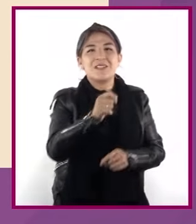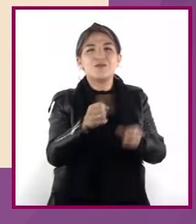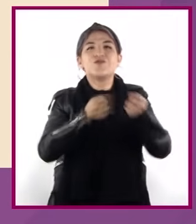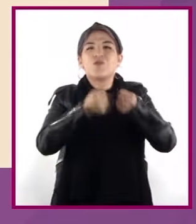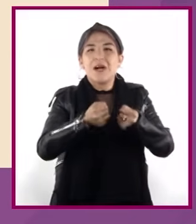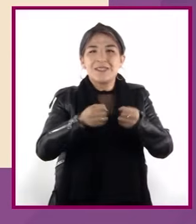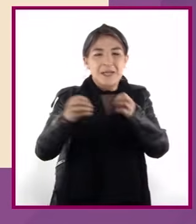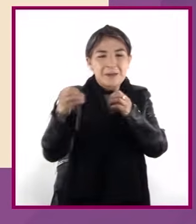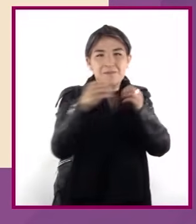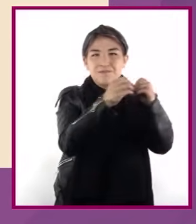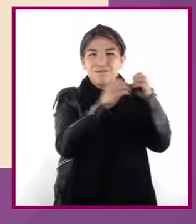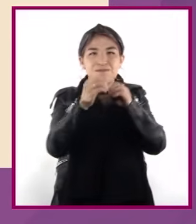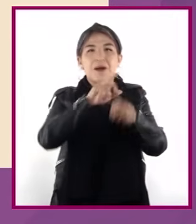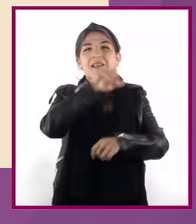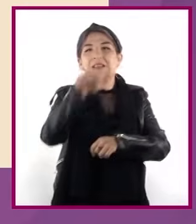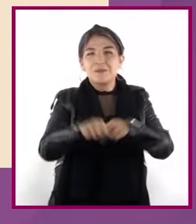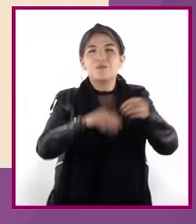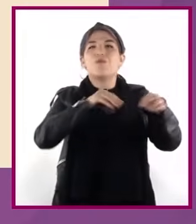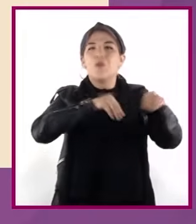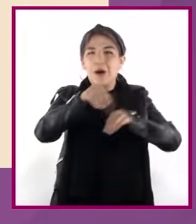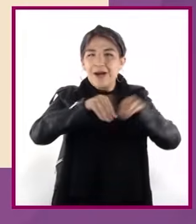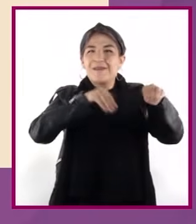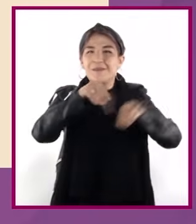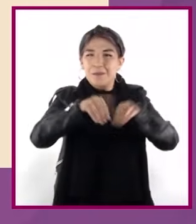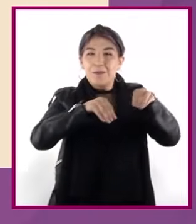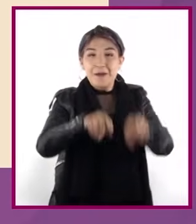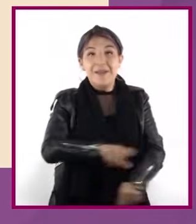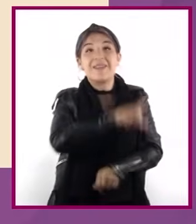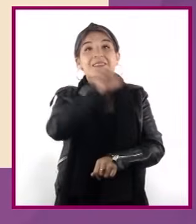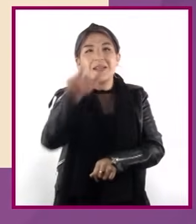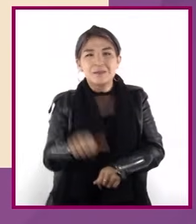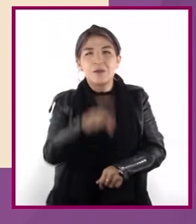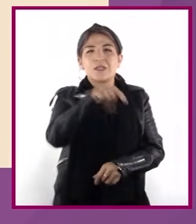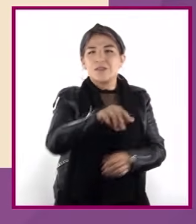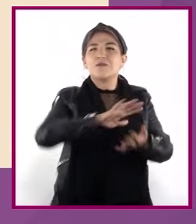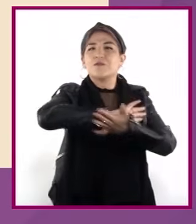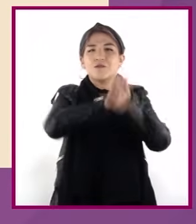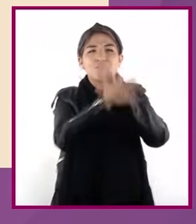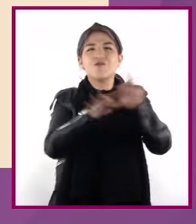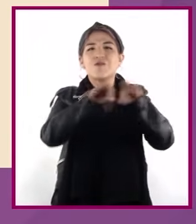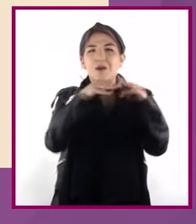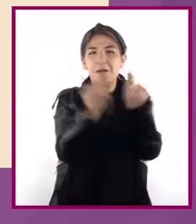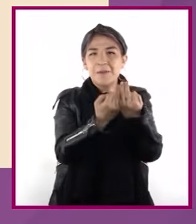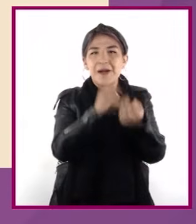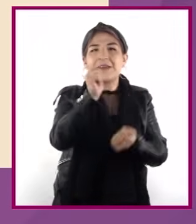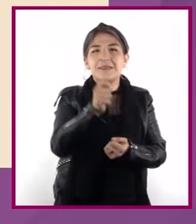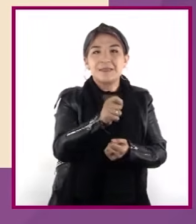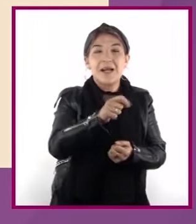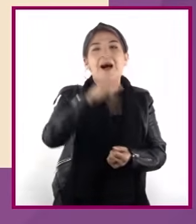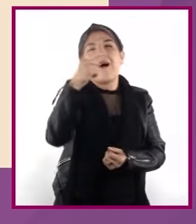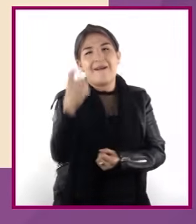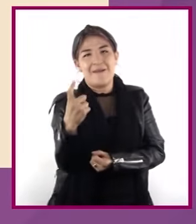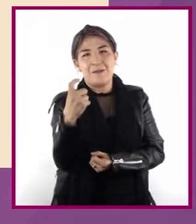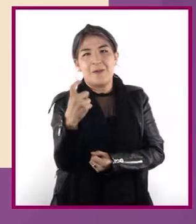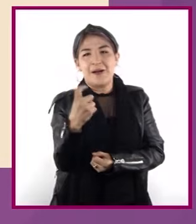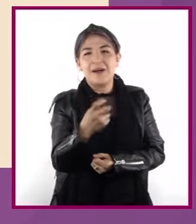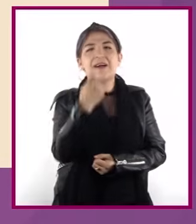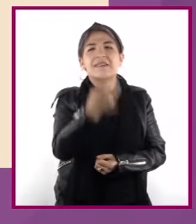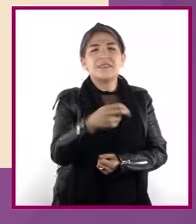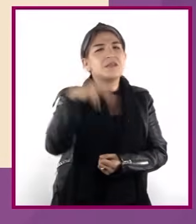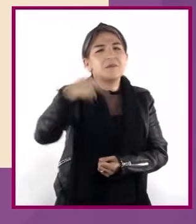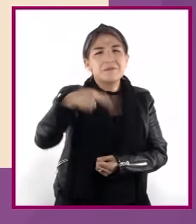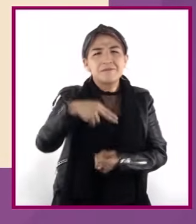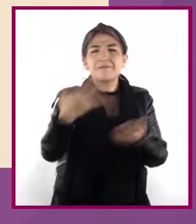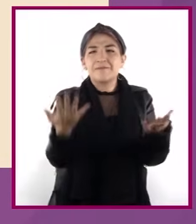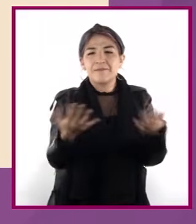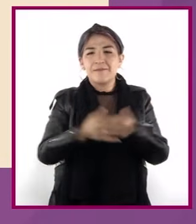entre ellas y comienzan a moverse. Entonces, el estado sólido pasa a estado líquido. A este proceso se